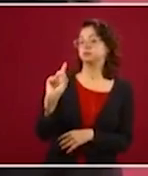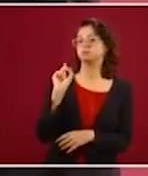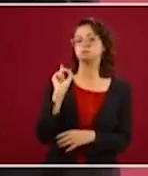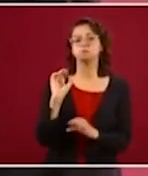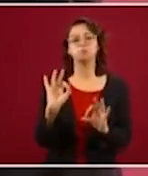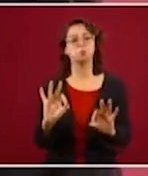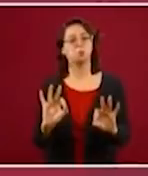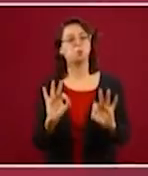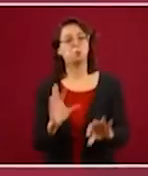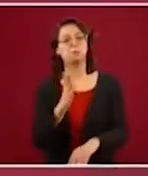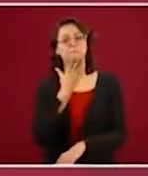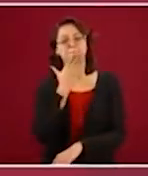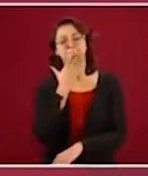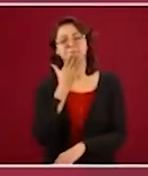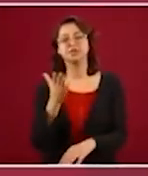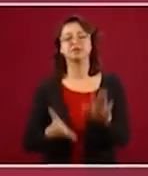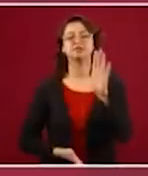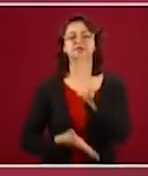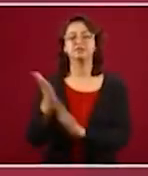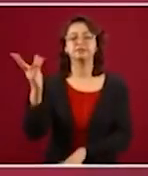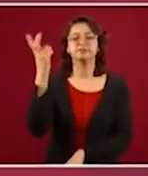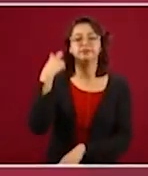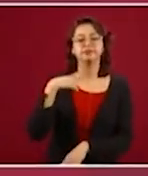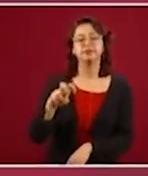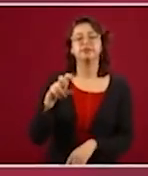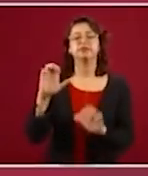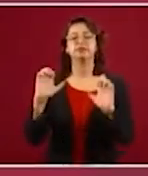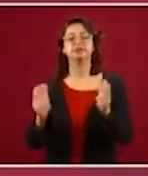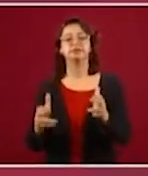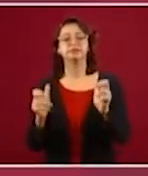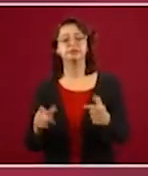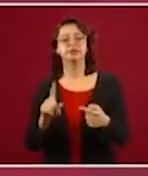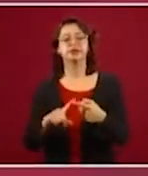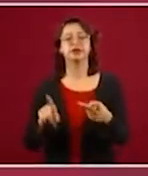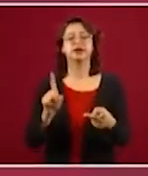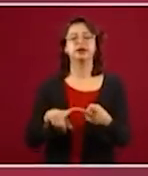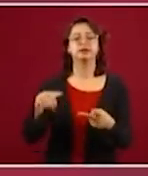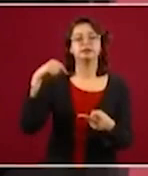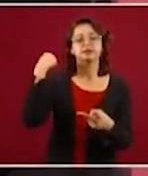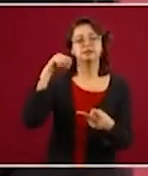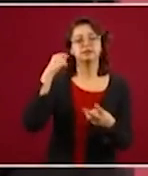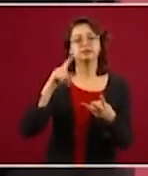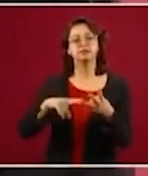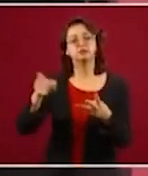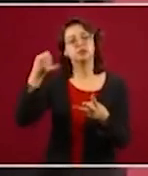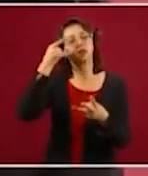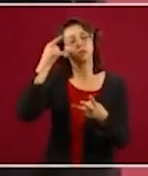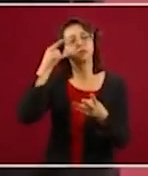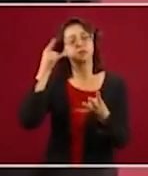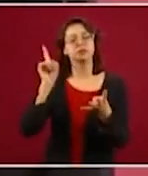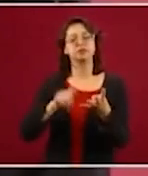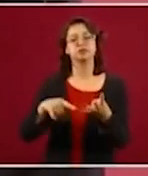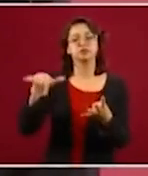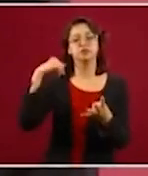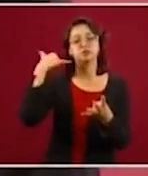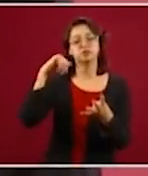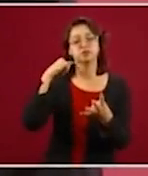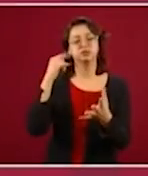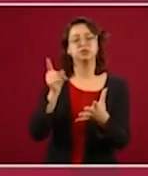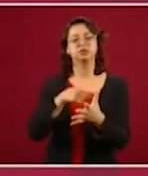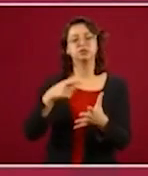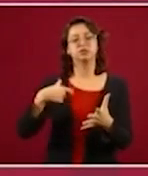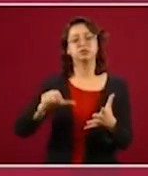en la gira por Chiapas, Tabasco, Campeche, Yucatán y Quintana